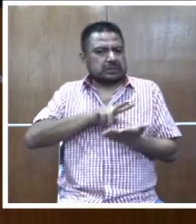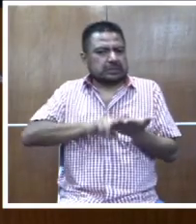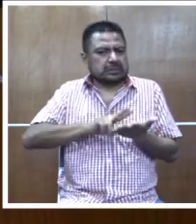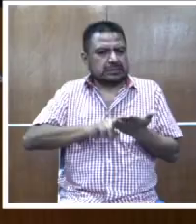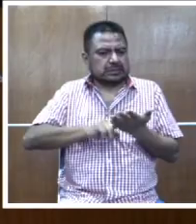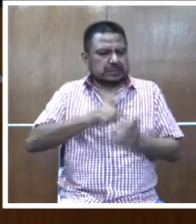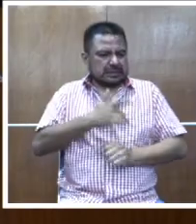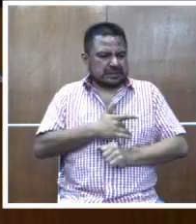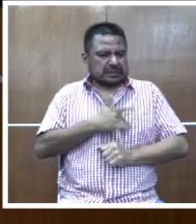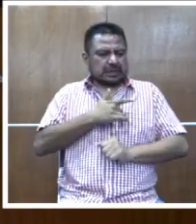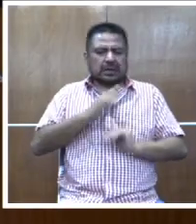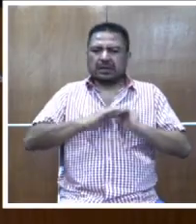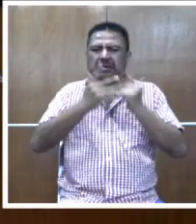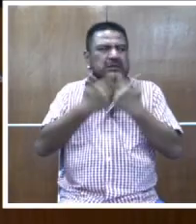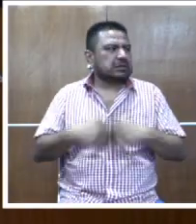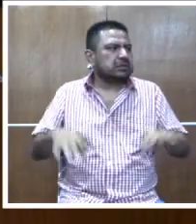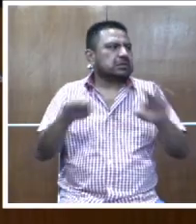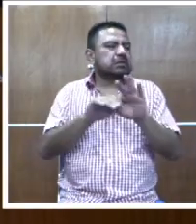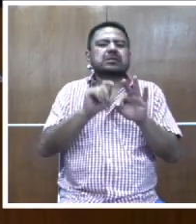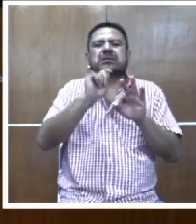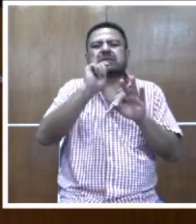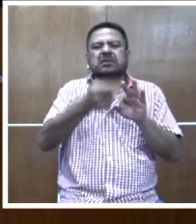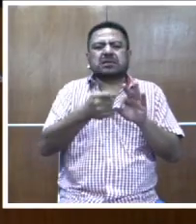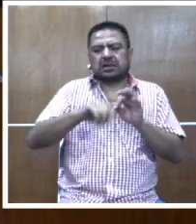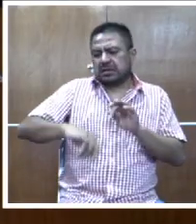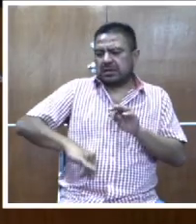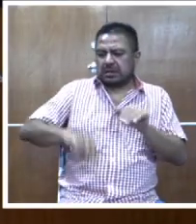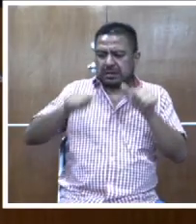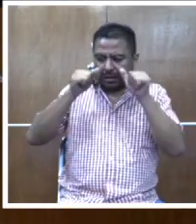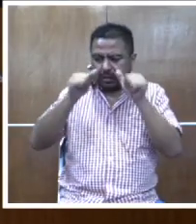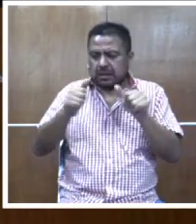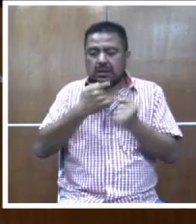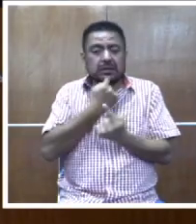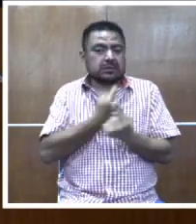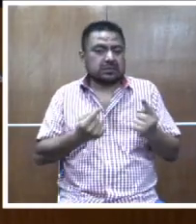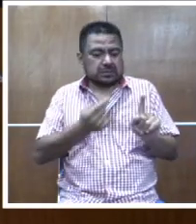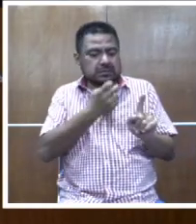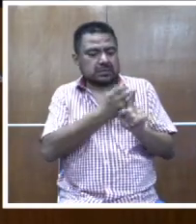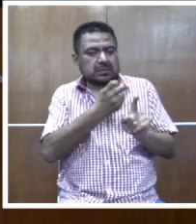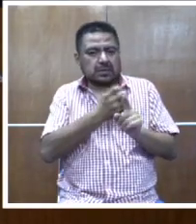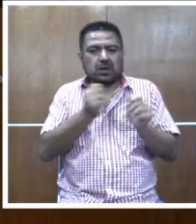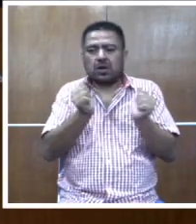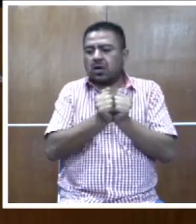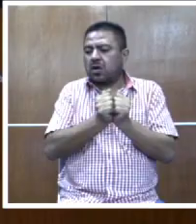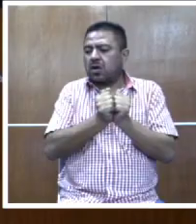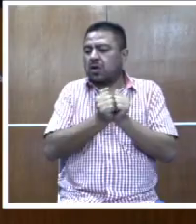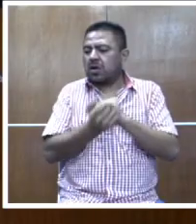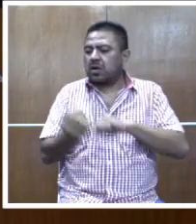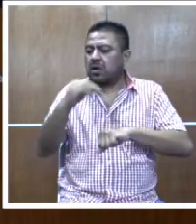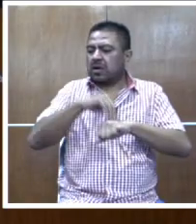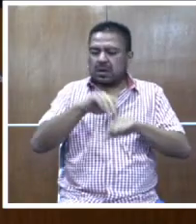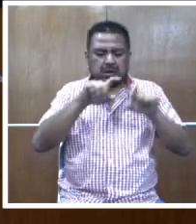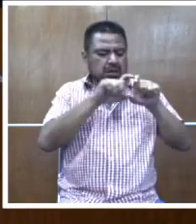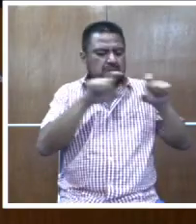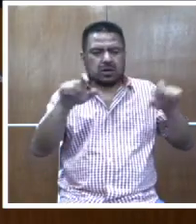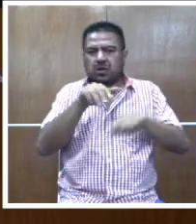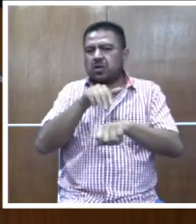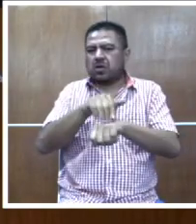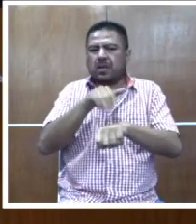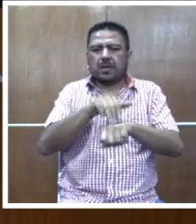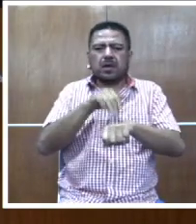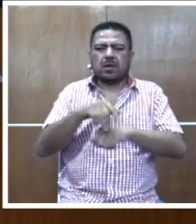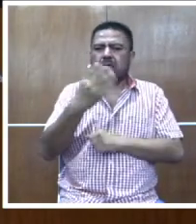el principio rector del interés superior de la niñez, contenido en el párrafo 9